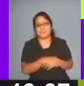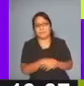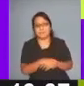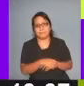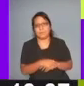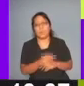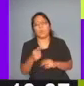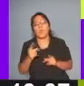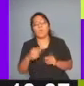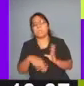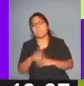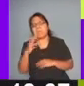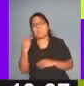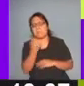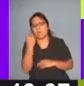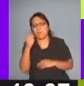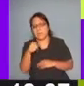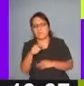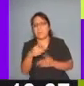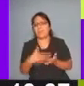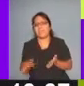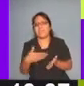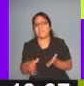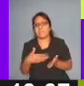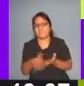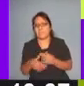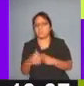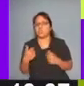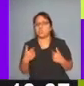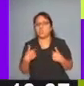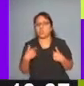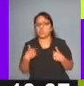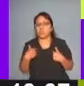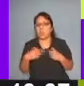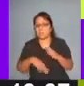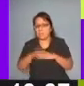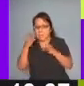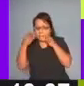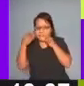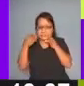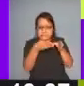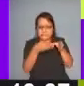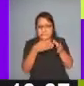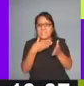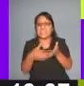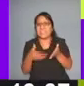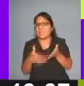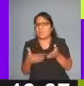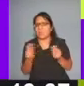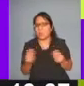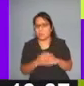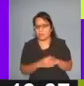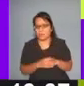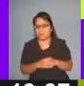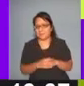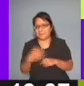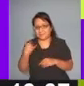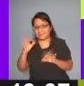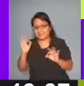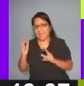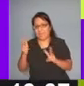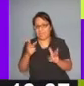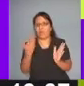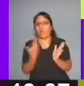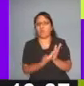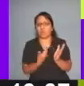discriminación, sobre lo cual yo centro el mayor de los aspectos. El organismo, como bien lo dijo con fundamento y